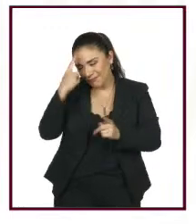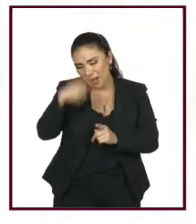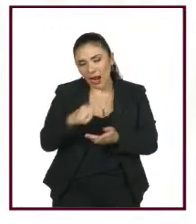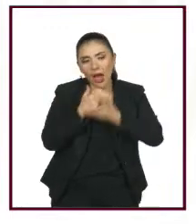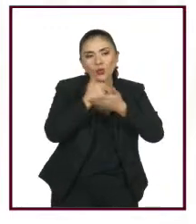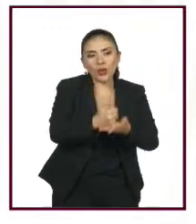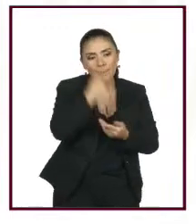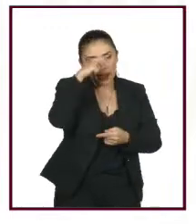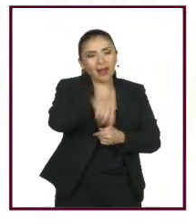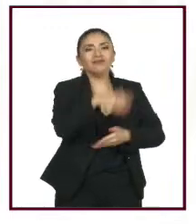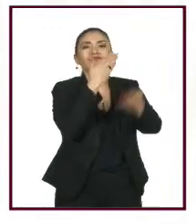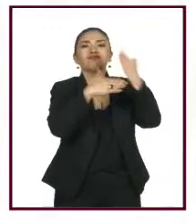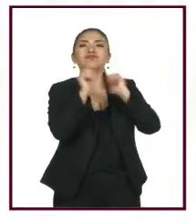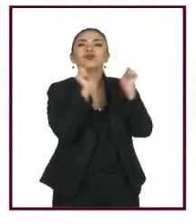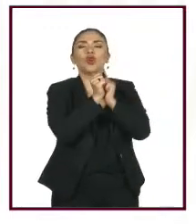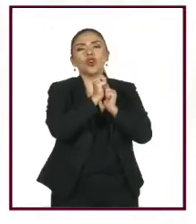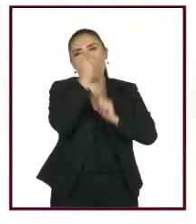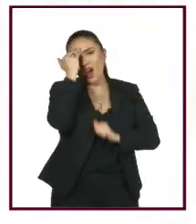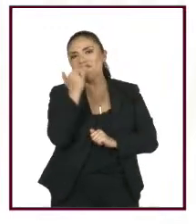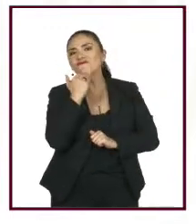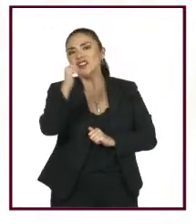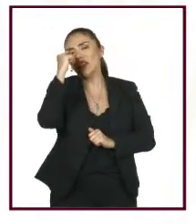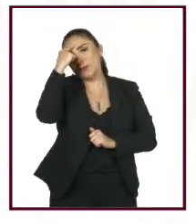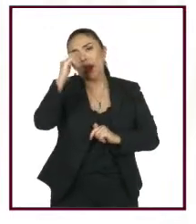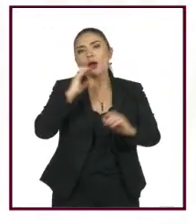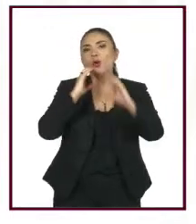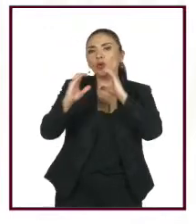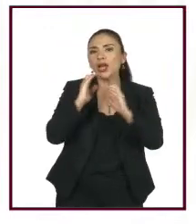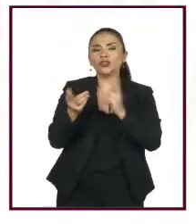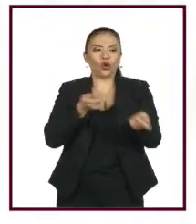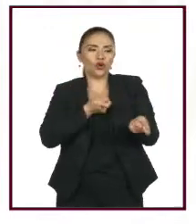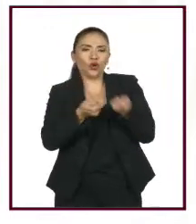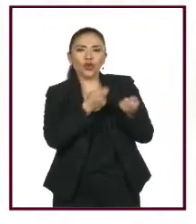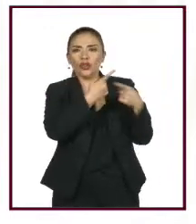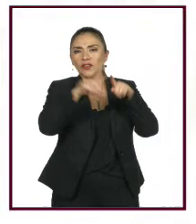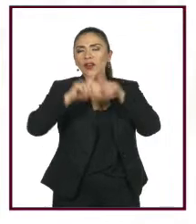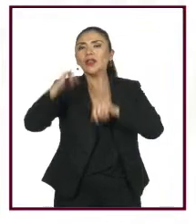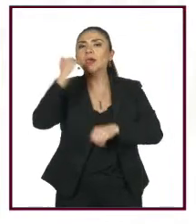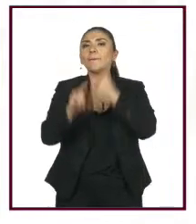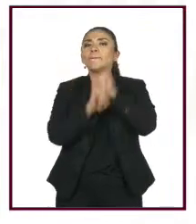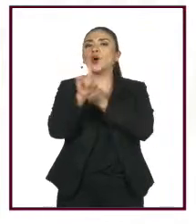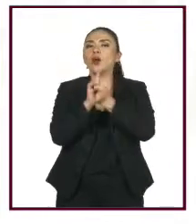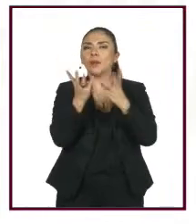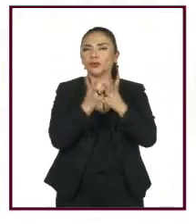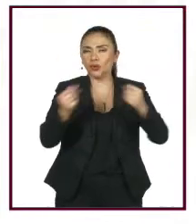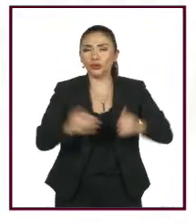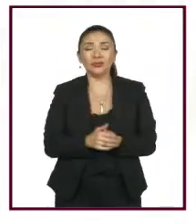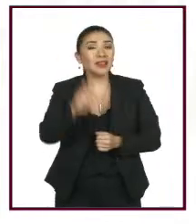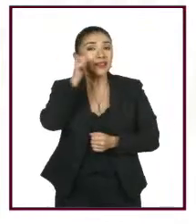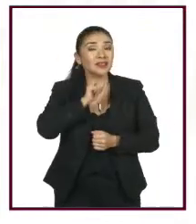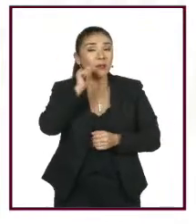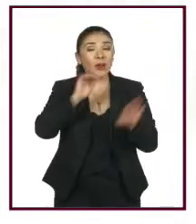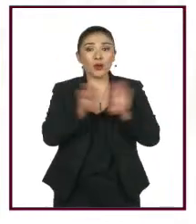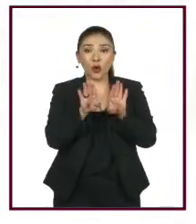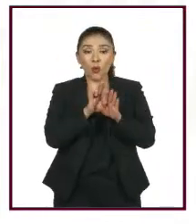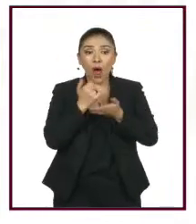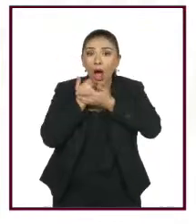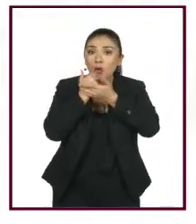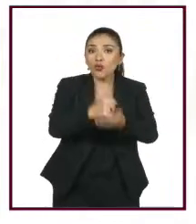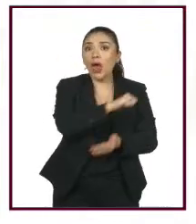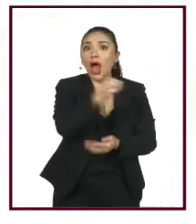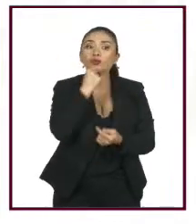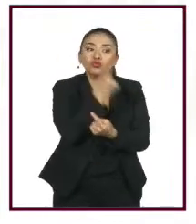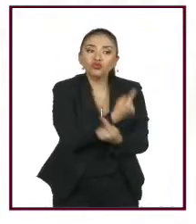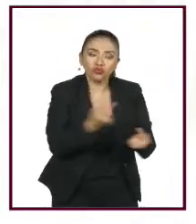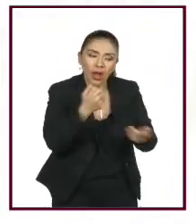también el desarrollo de las habilidades de autocontrol, comunicación y resolución de problemas. No siempre ayudar a los